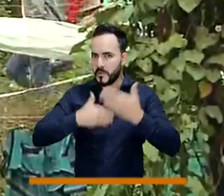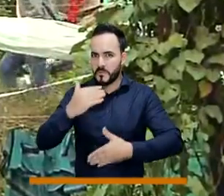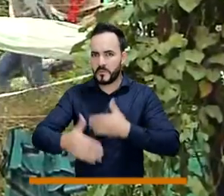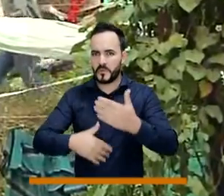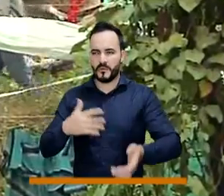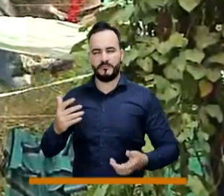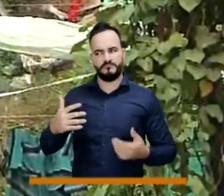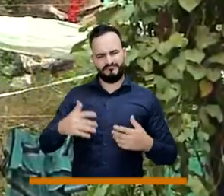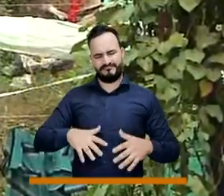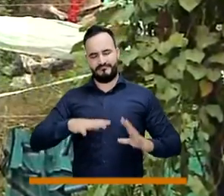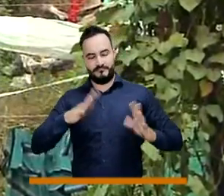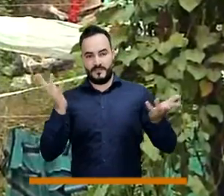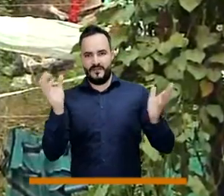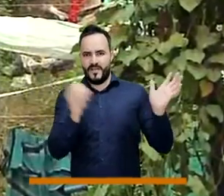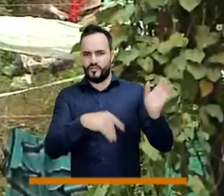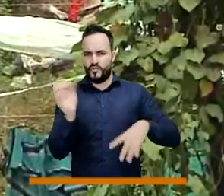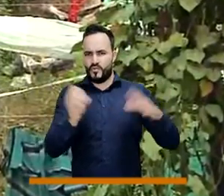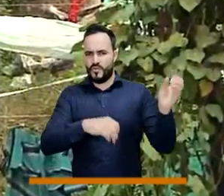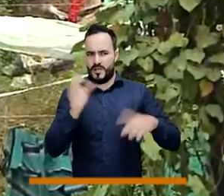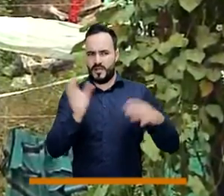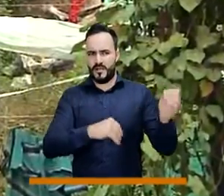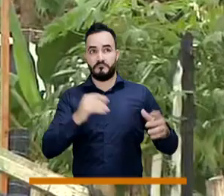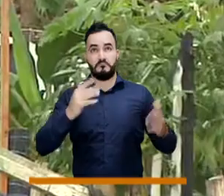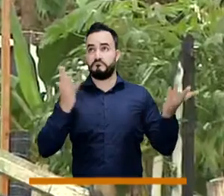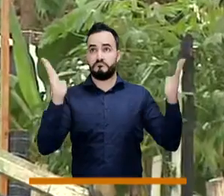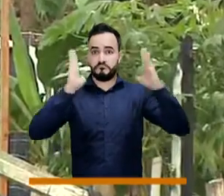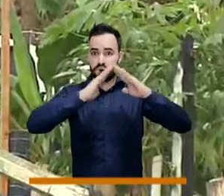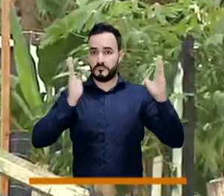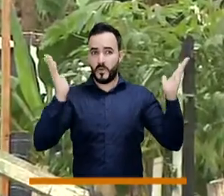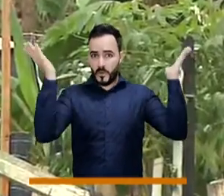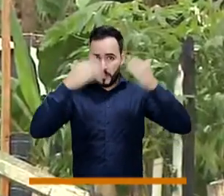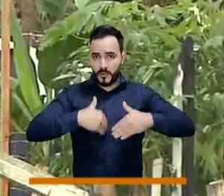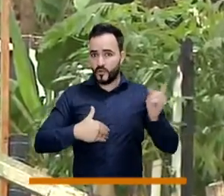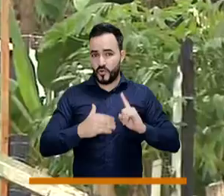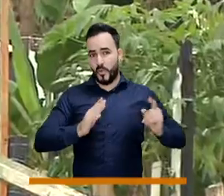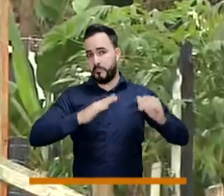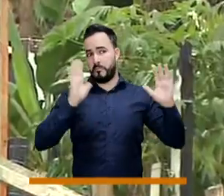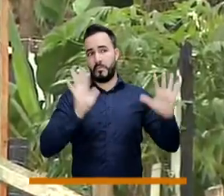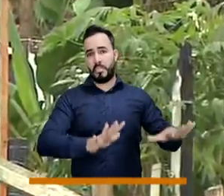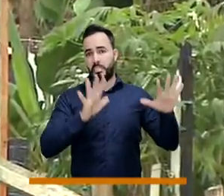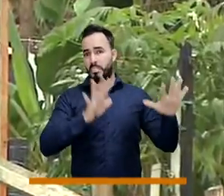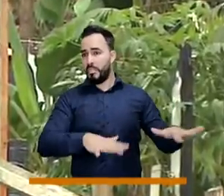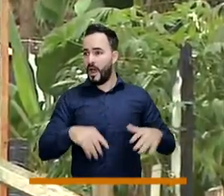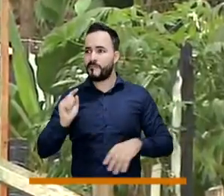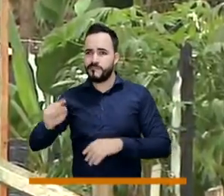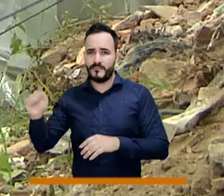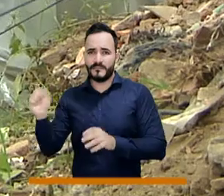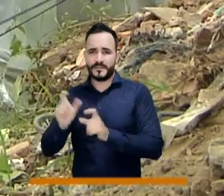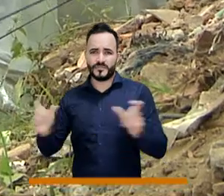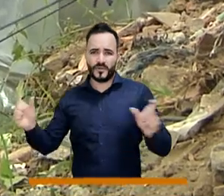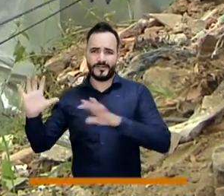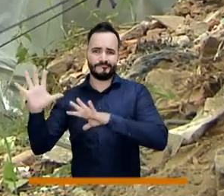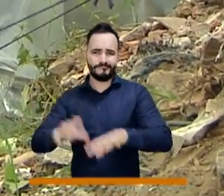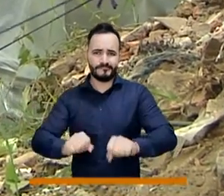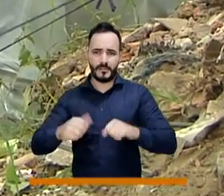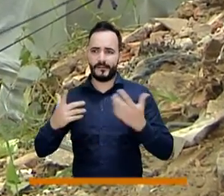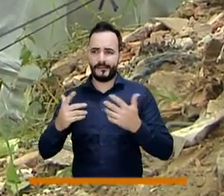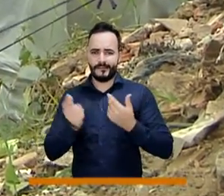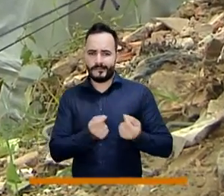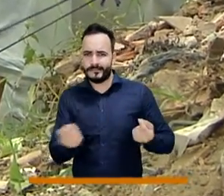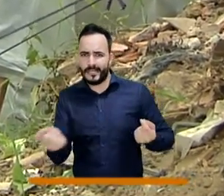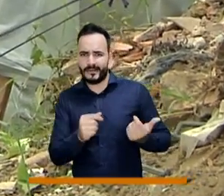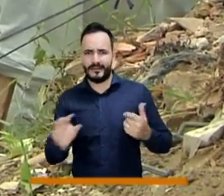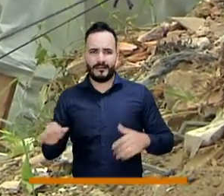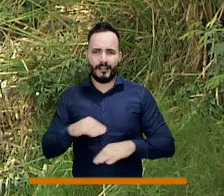pero con un basurero a cielo abierto, donde se asentaron muchísimas familias que cohabitaban con roedores,